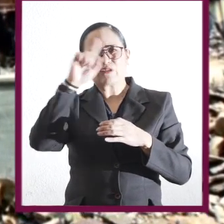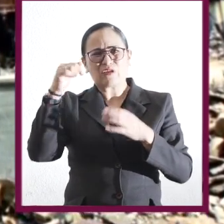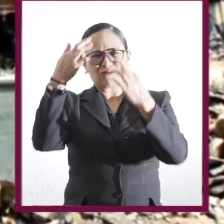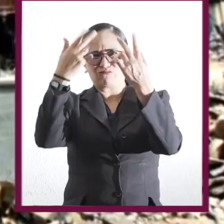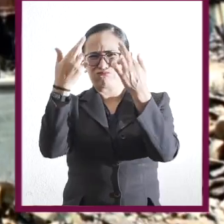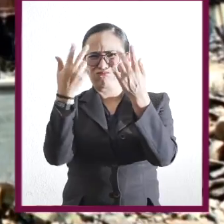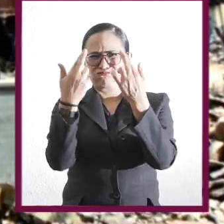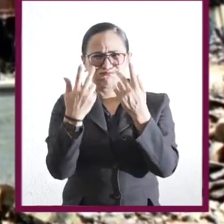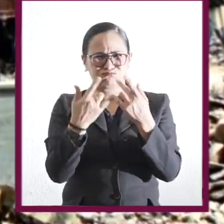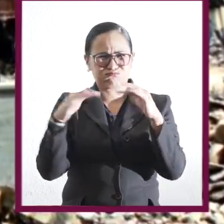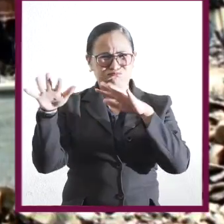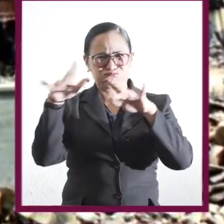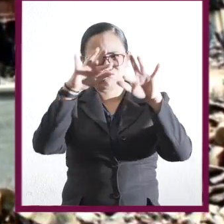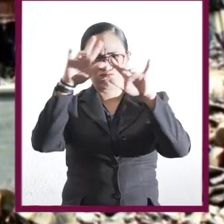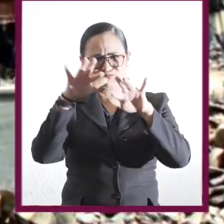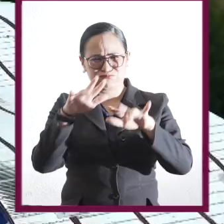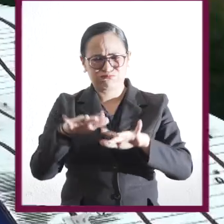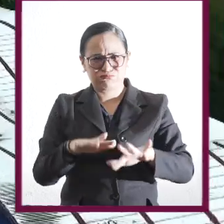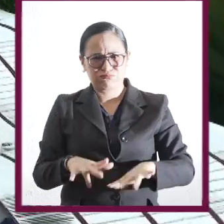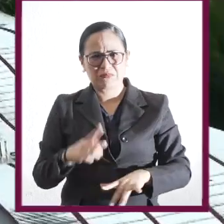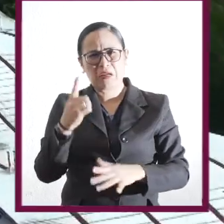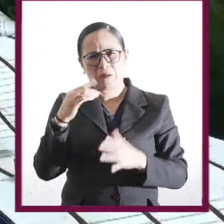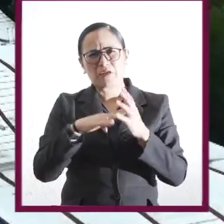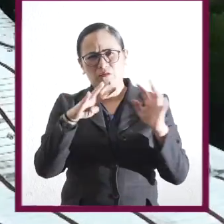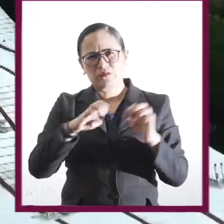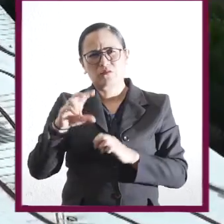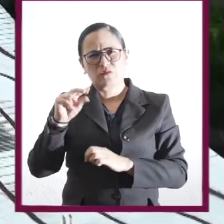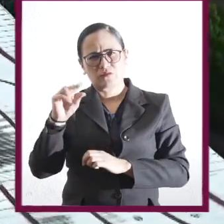sismos de 1985.